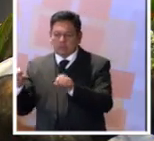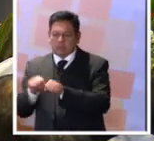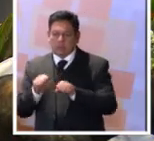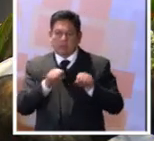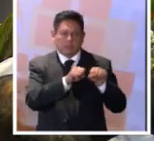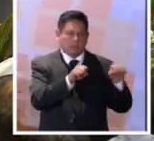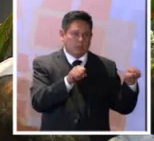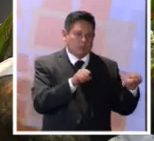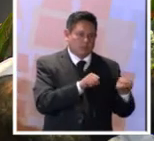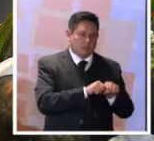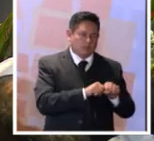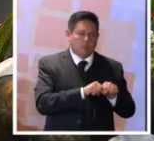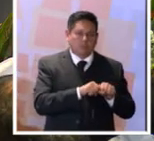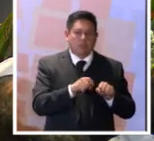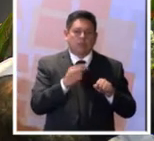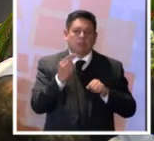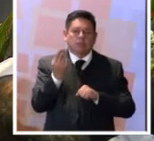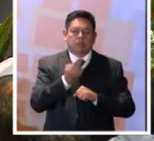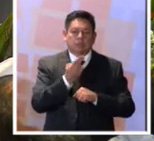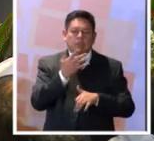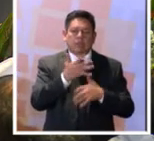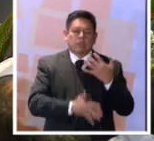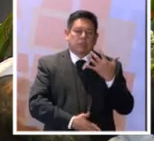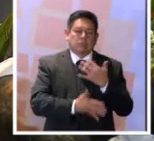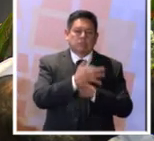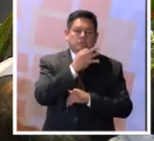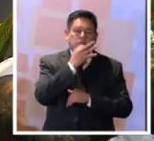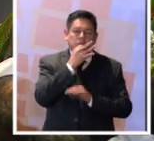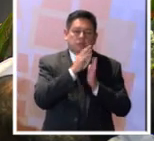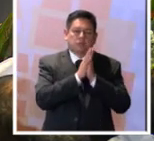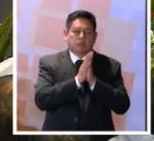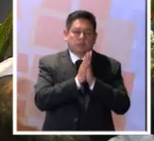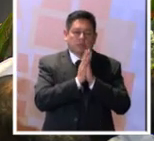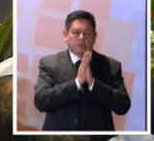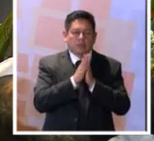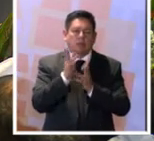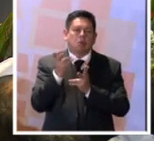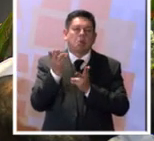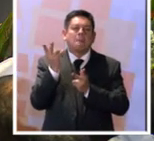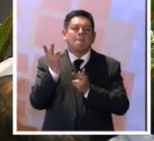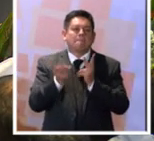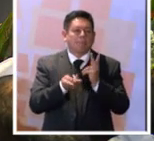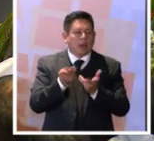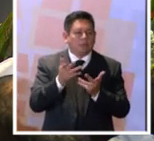cuatro. Necesito 15 minutos de plática,